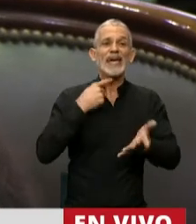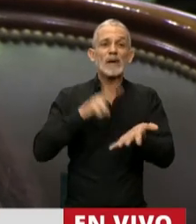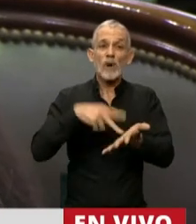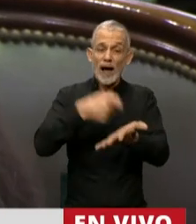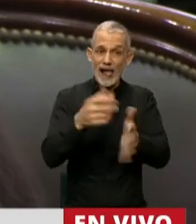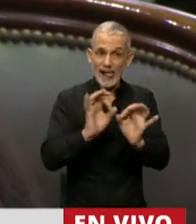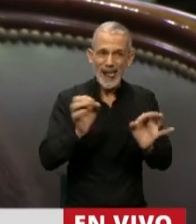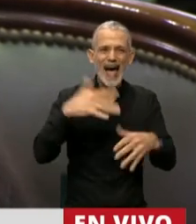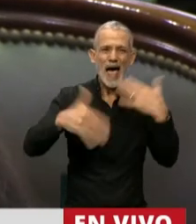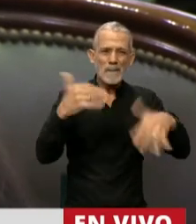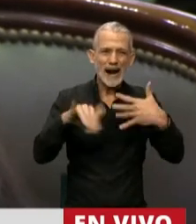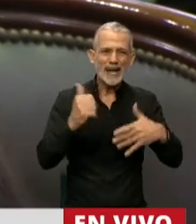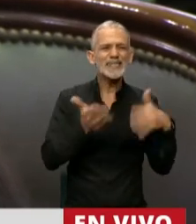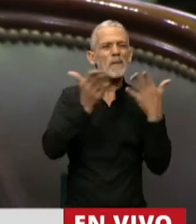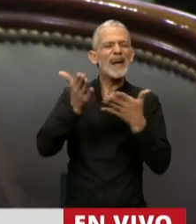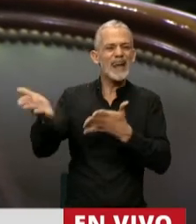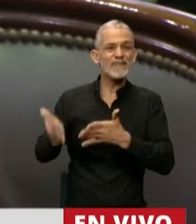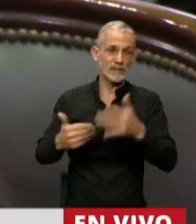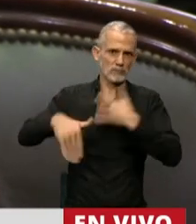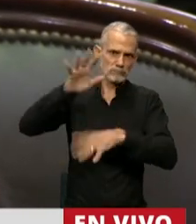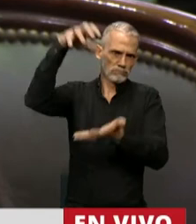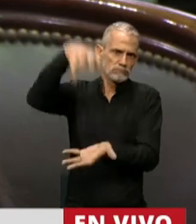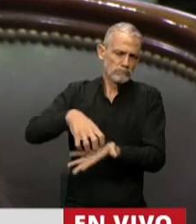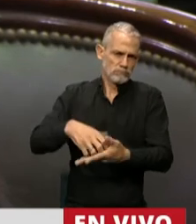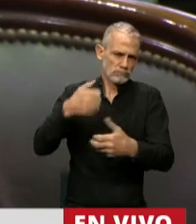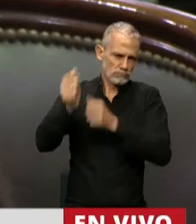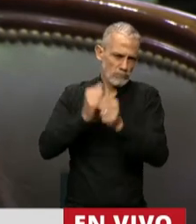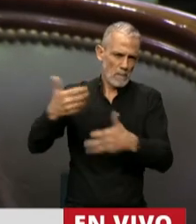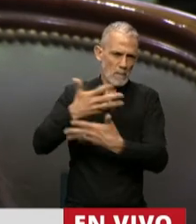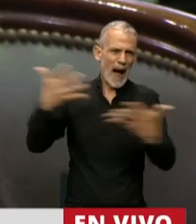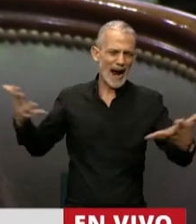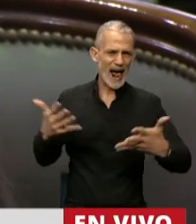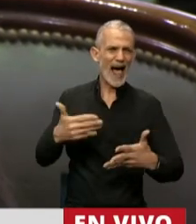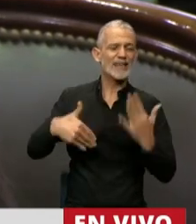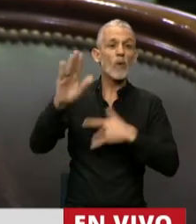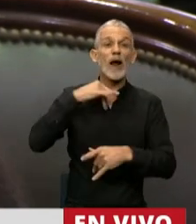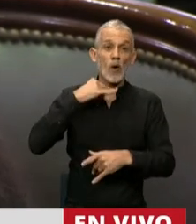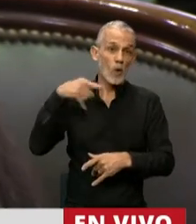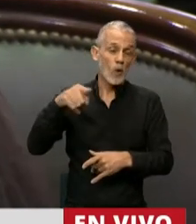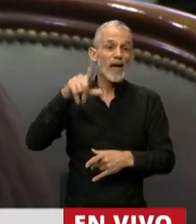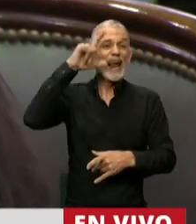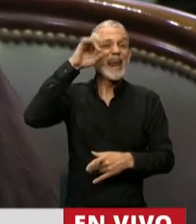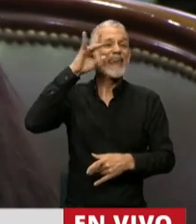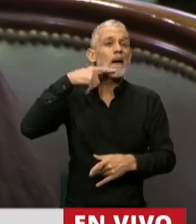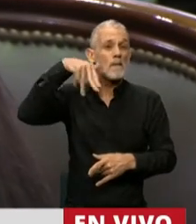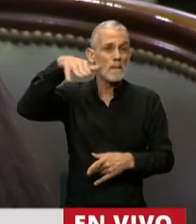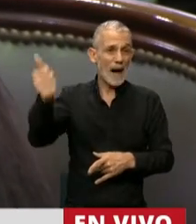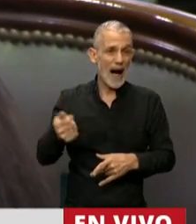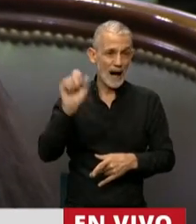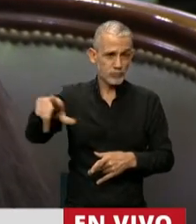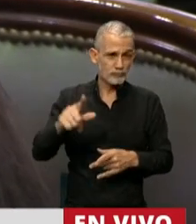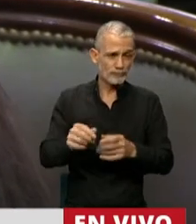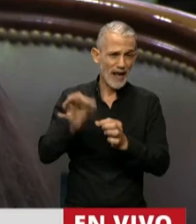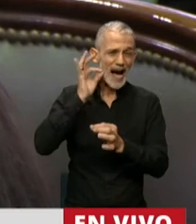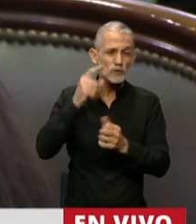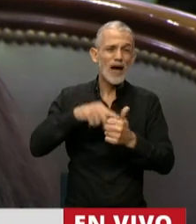esta emergencia, va a beneficiar a una de las más grandes empresas del país, especialmente en Jujuy, como es la empresa Ledesma, que tiene